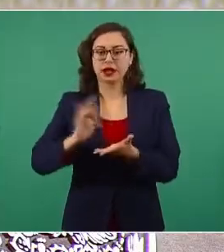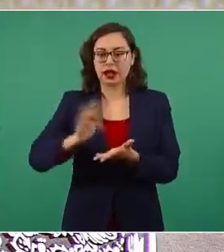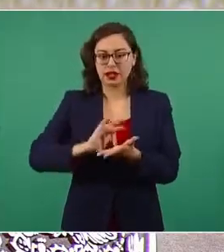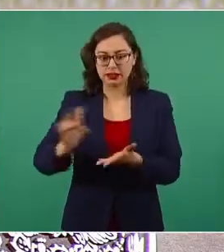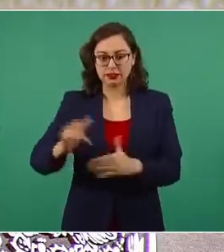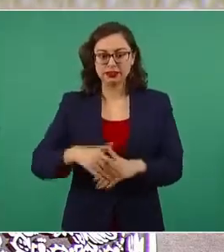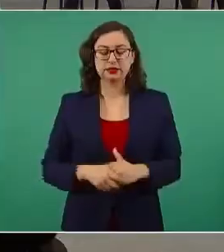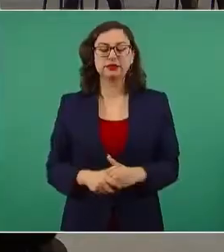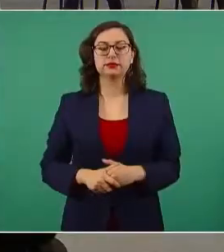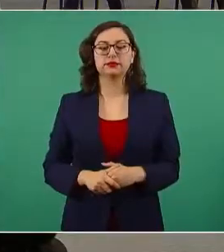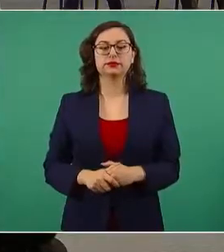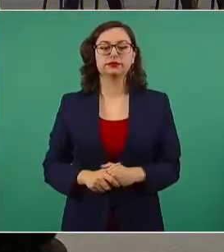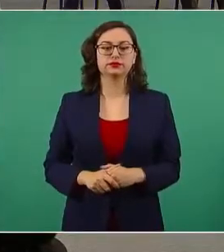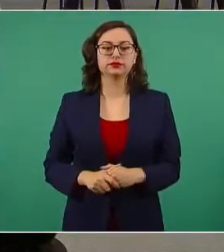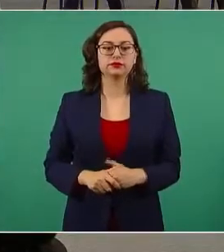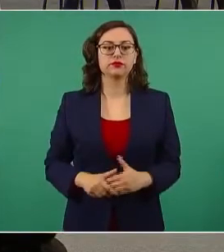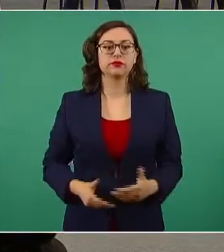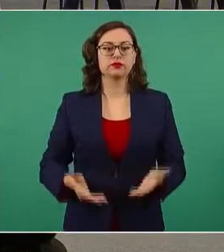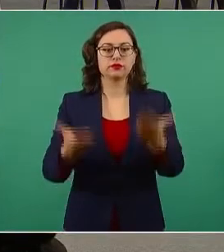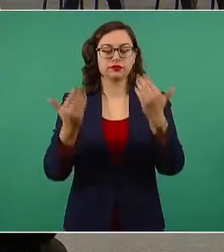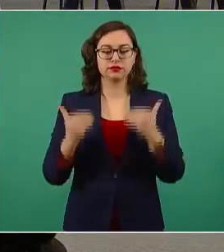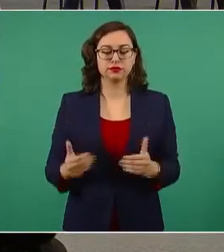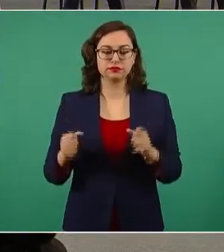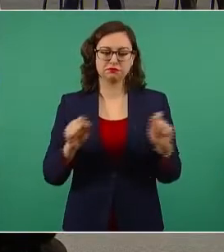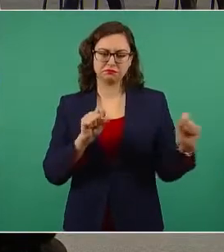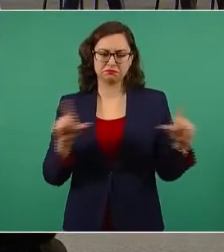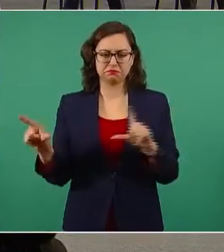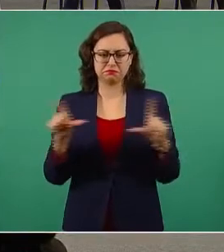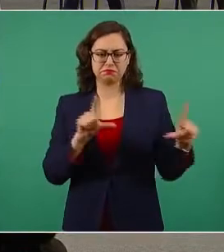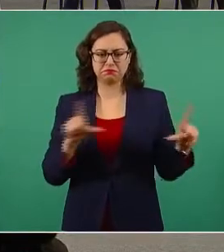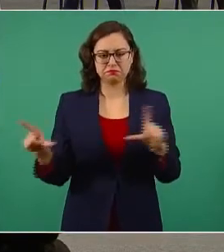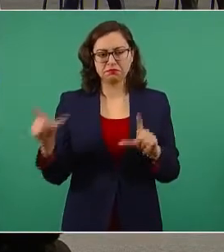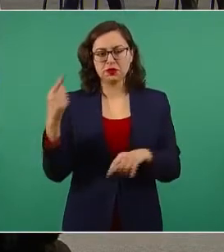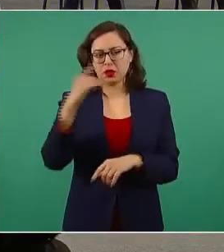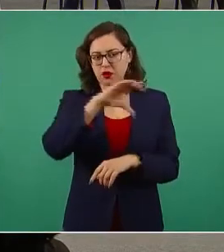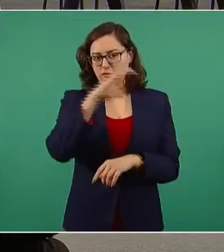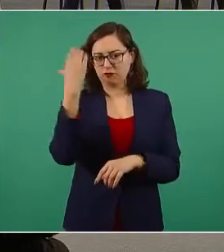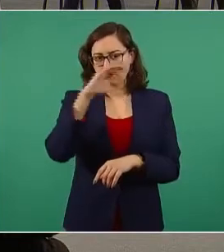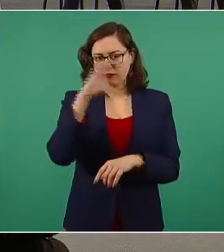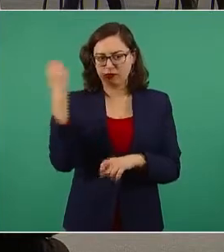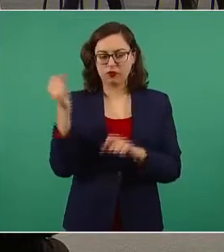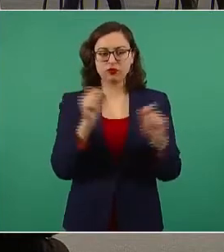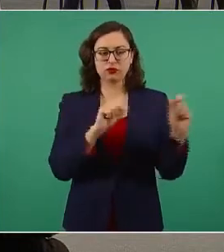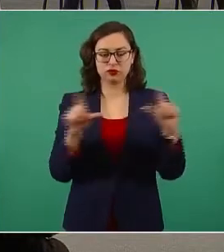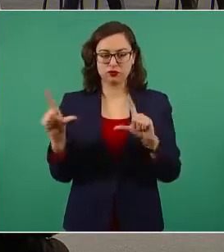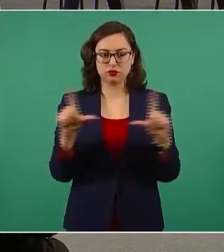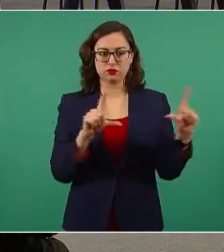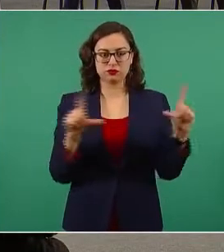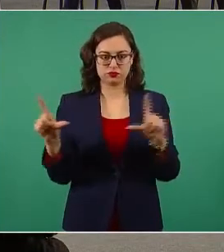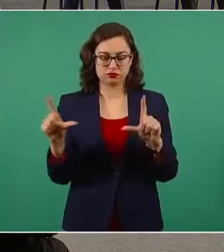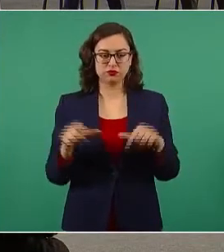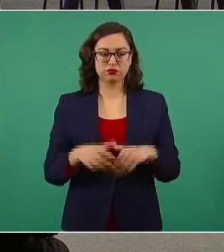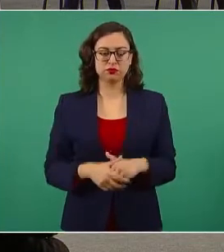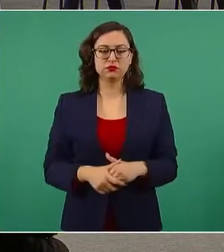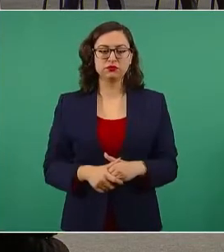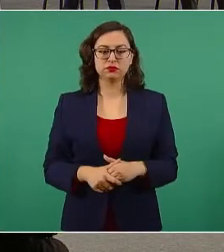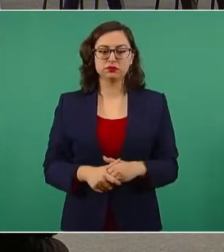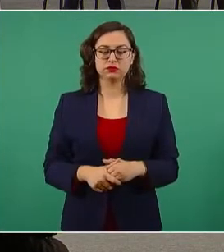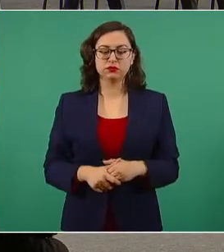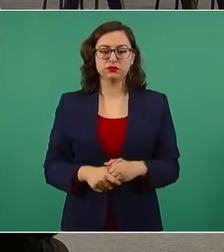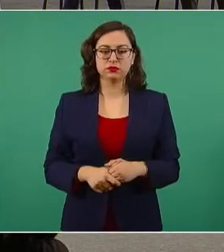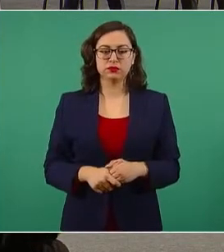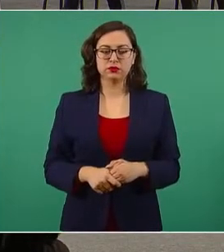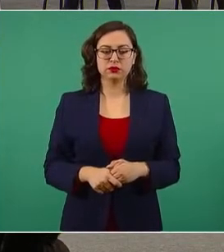se refiere, si damos seguimiento, esas son algunas de las fotografías que efectivamente pues fueron tomadas en este